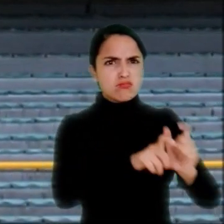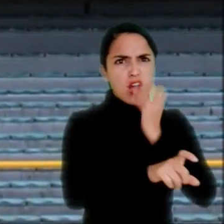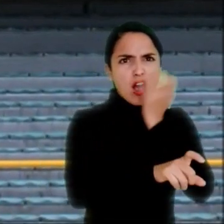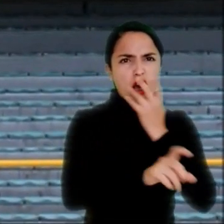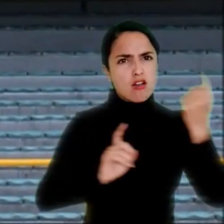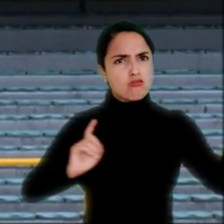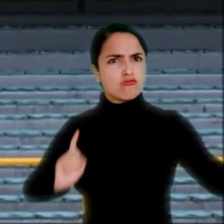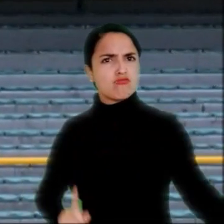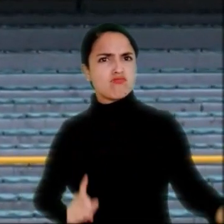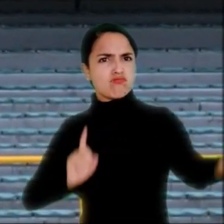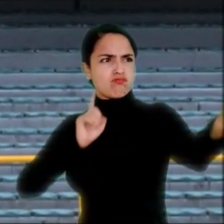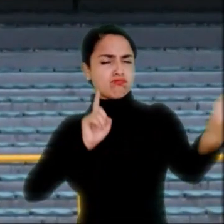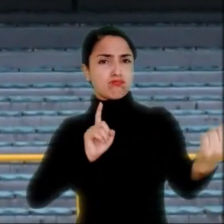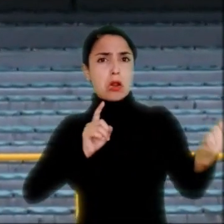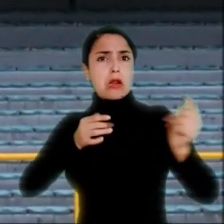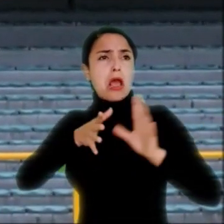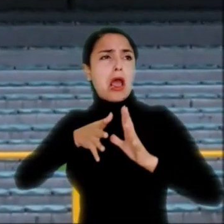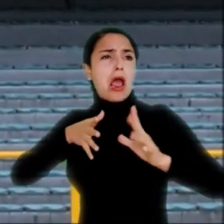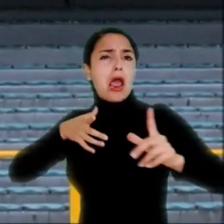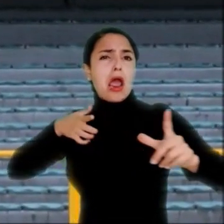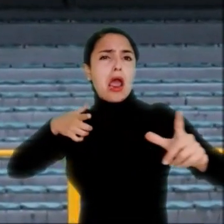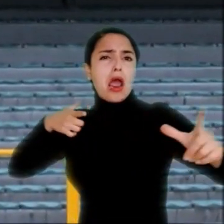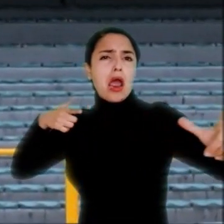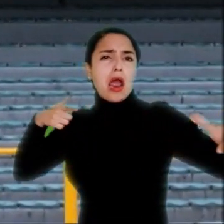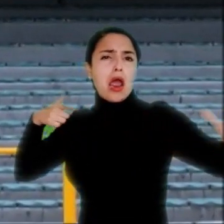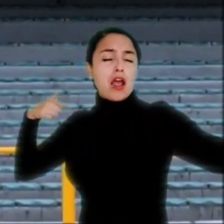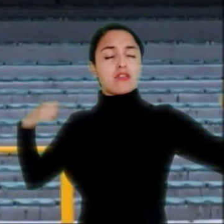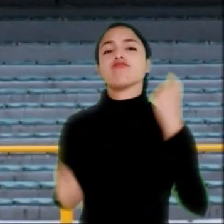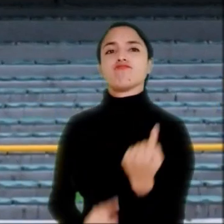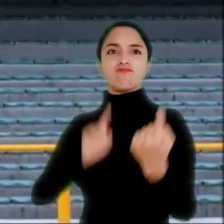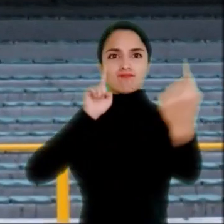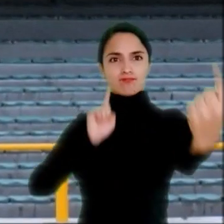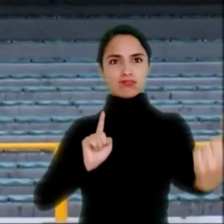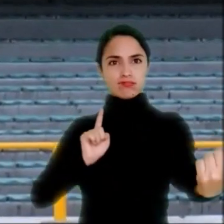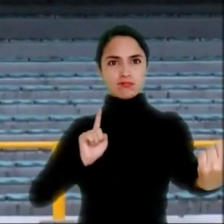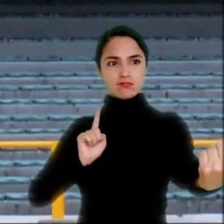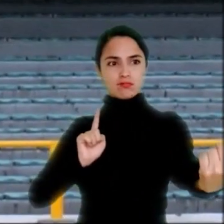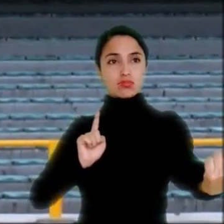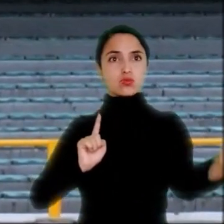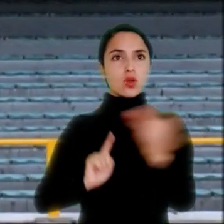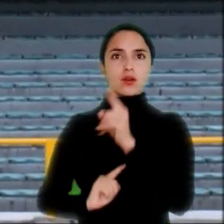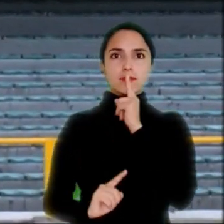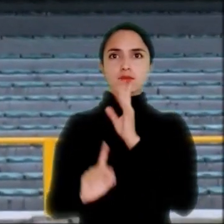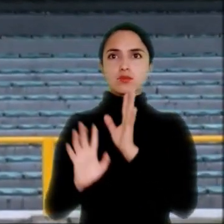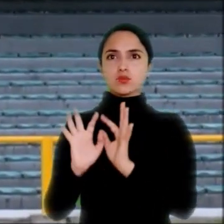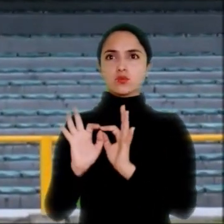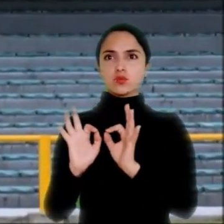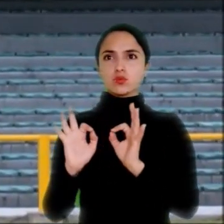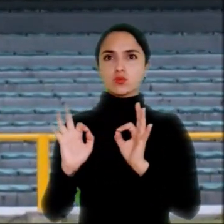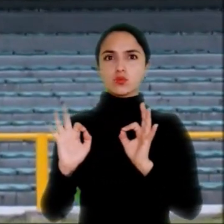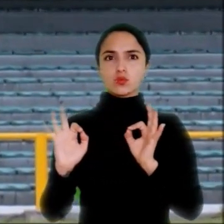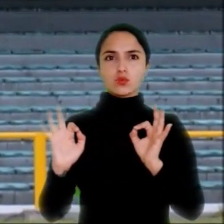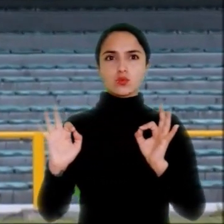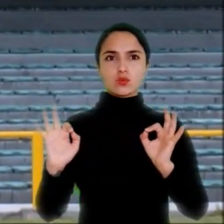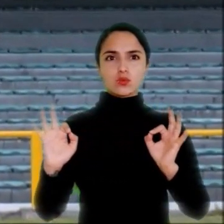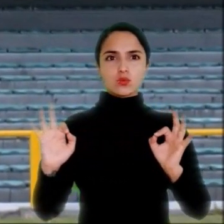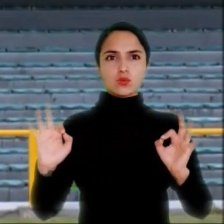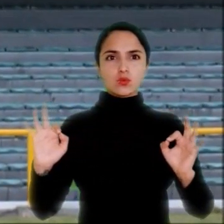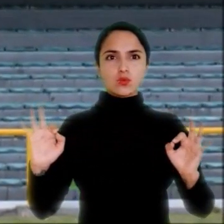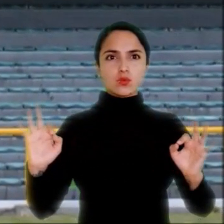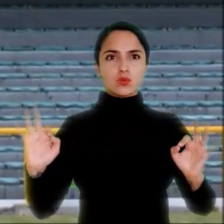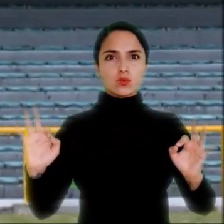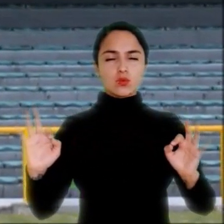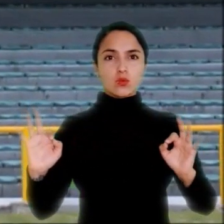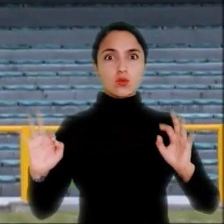divide el infinito en dos. De este modo, un silencio cubre las temporalidades y